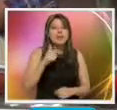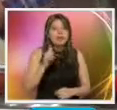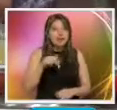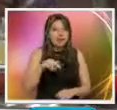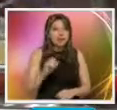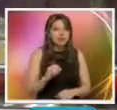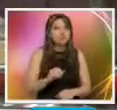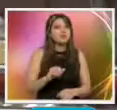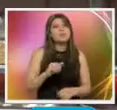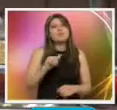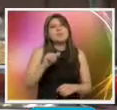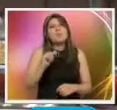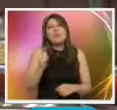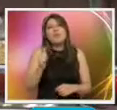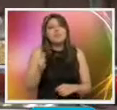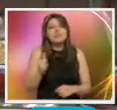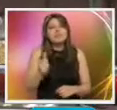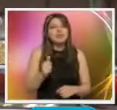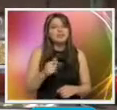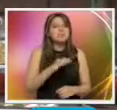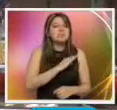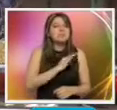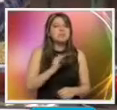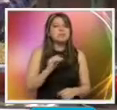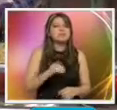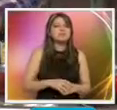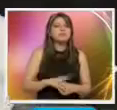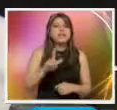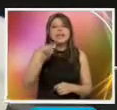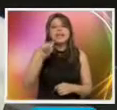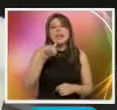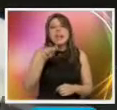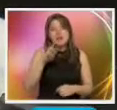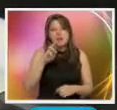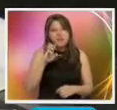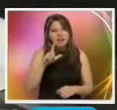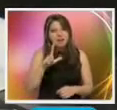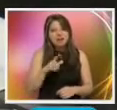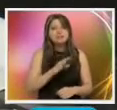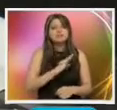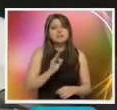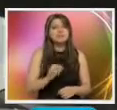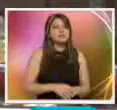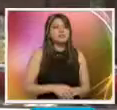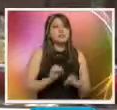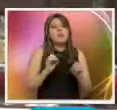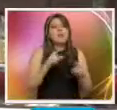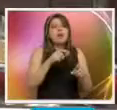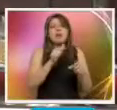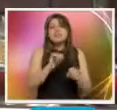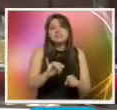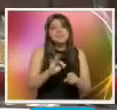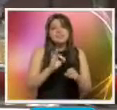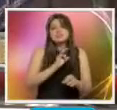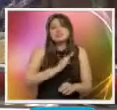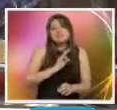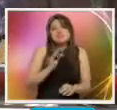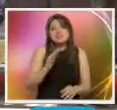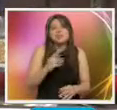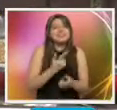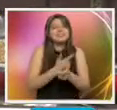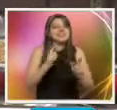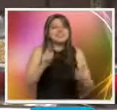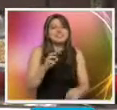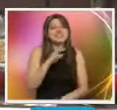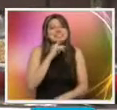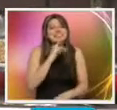otra hierba, laurel o lo que ustedes deseen. Ok. Si no tienen nada, pues igual con el puro jugo de limón y el jugo de naranja y el achiote va a aportarle todo el sabor